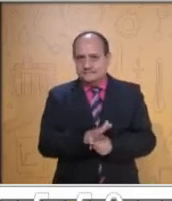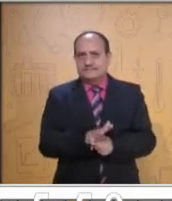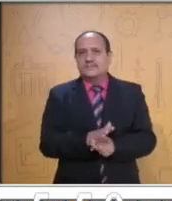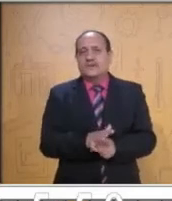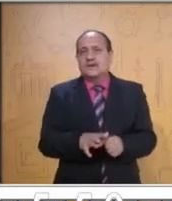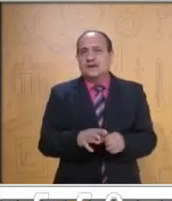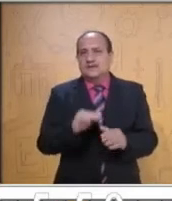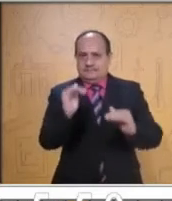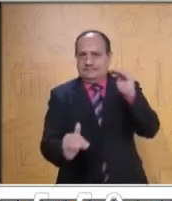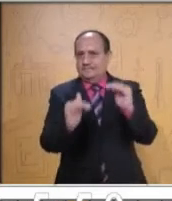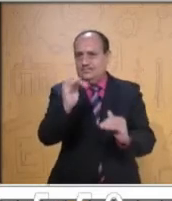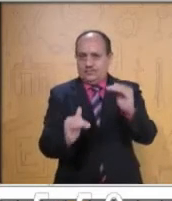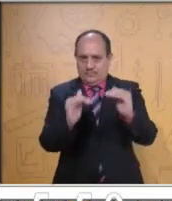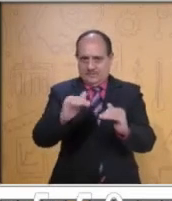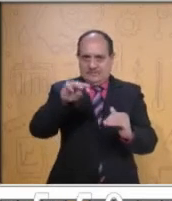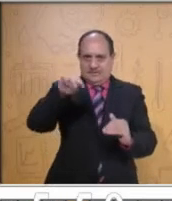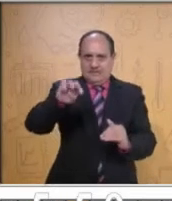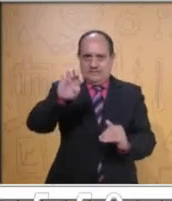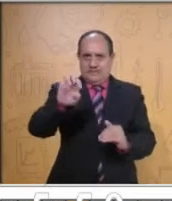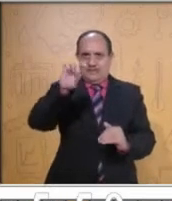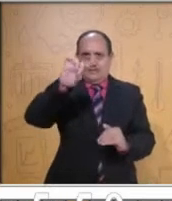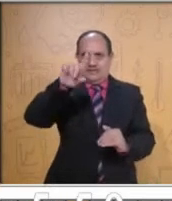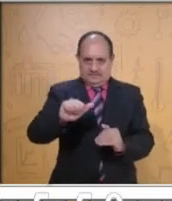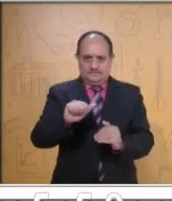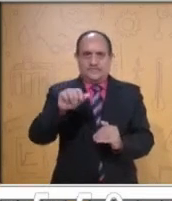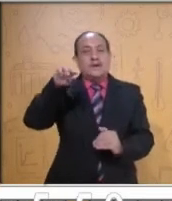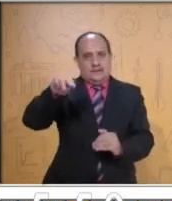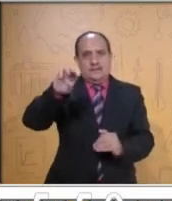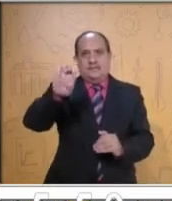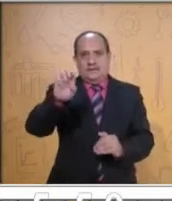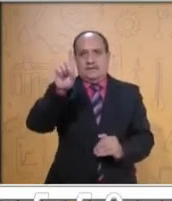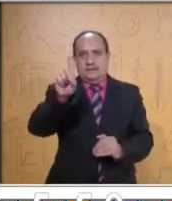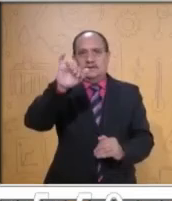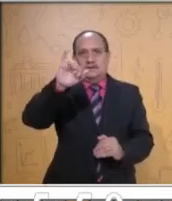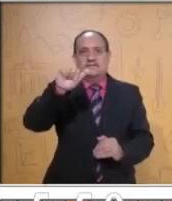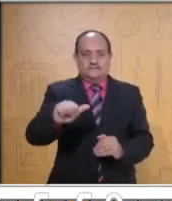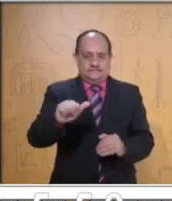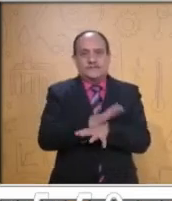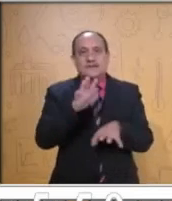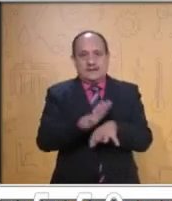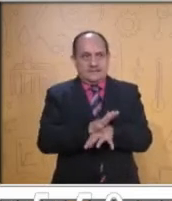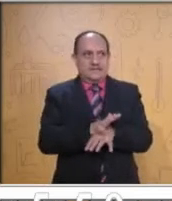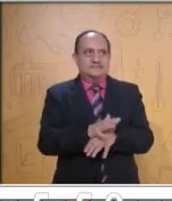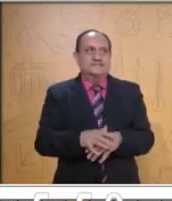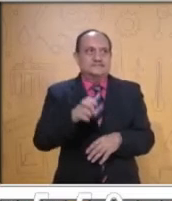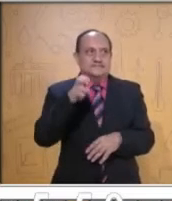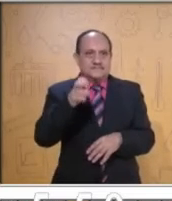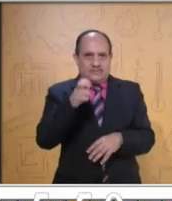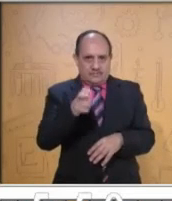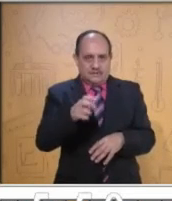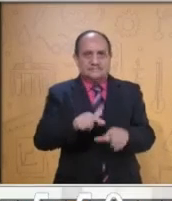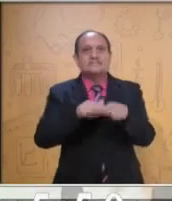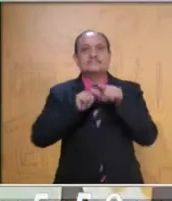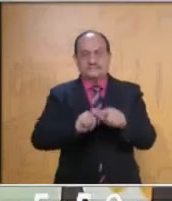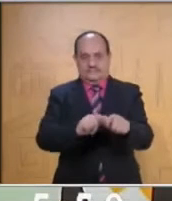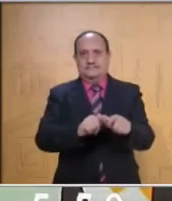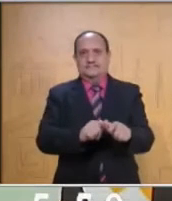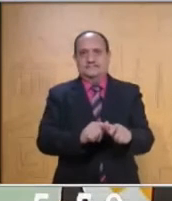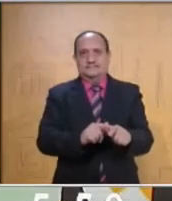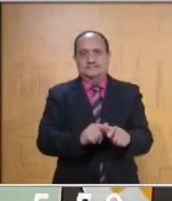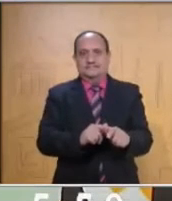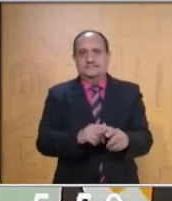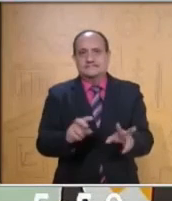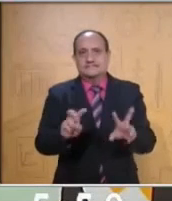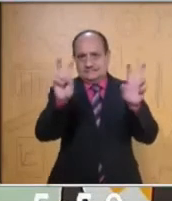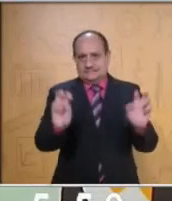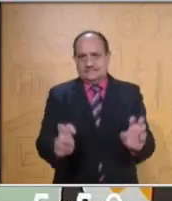el promedio o la media aritmética, 5.37. Entonces, con esto vamos a continuar con